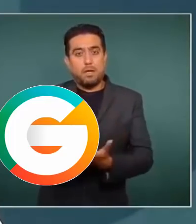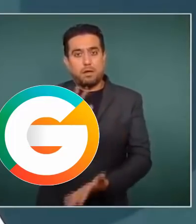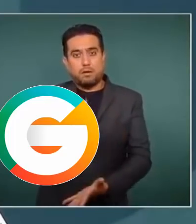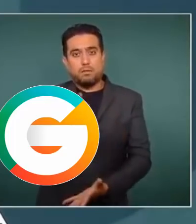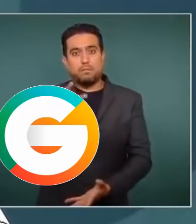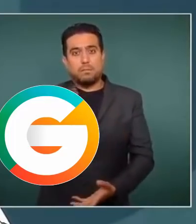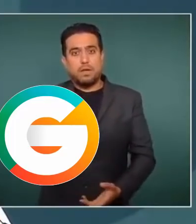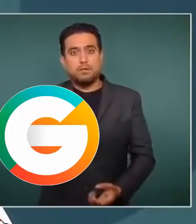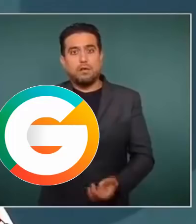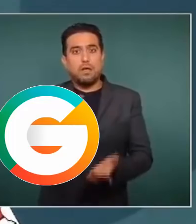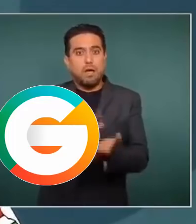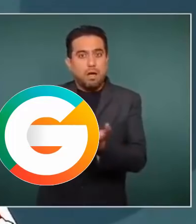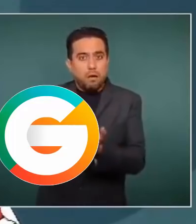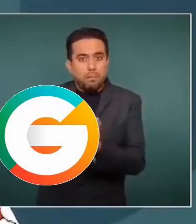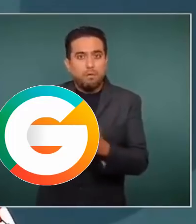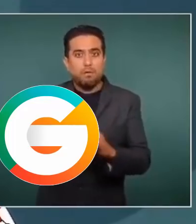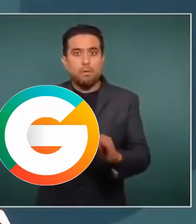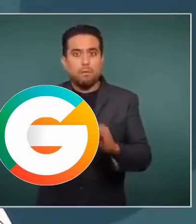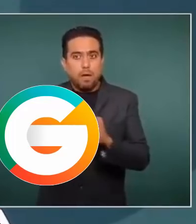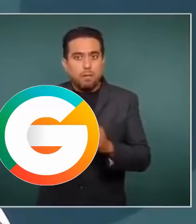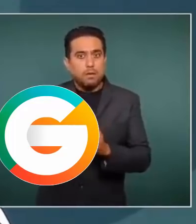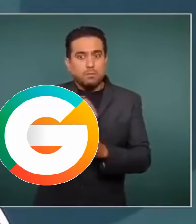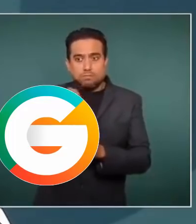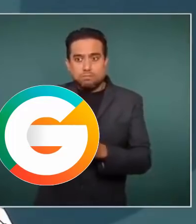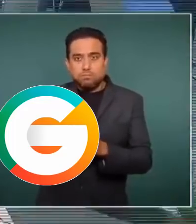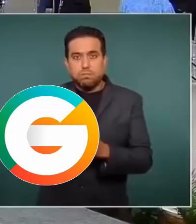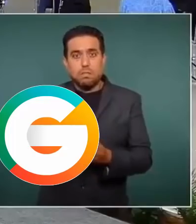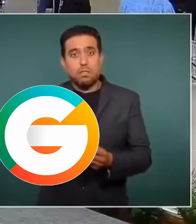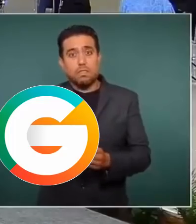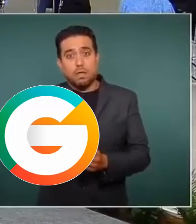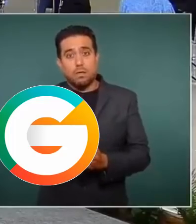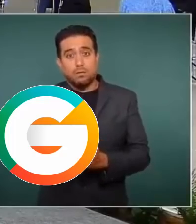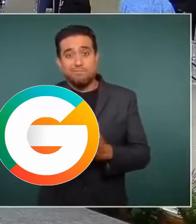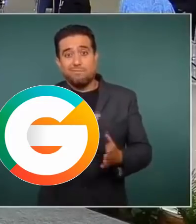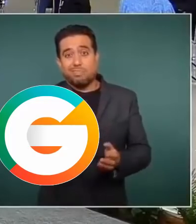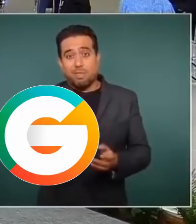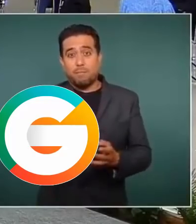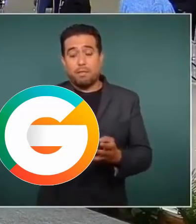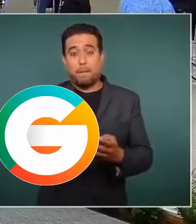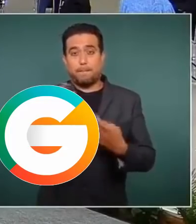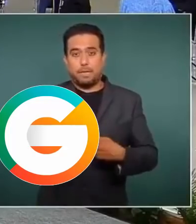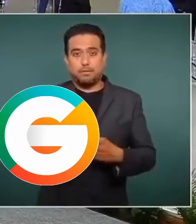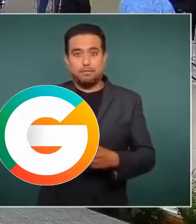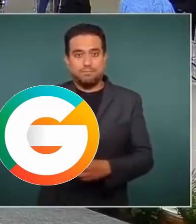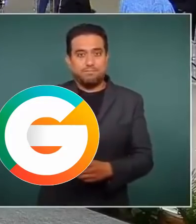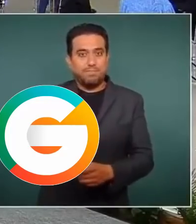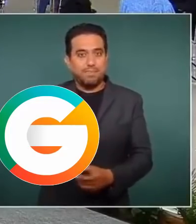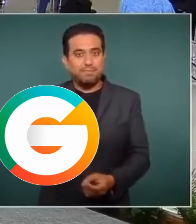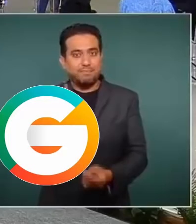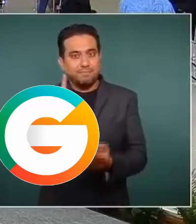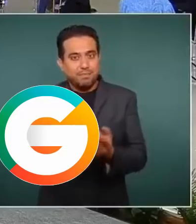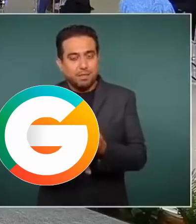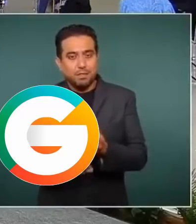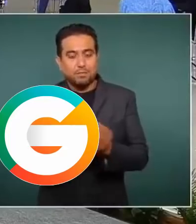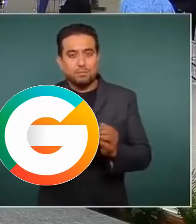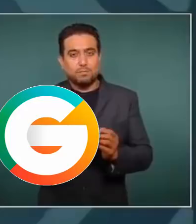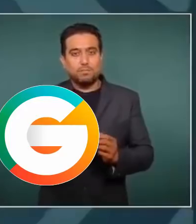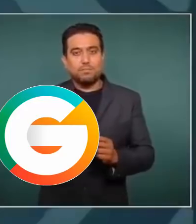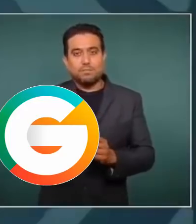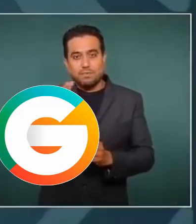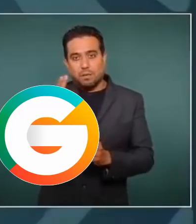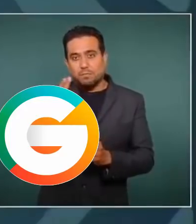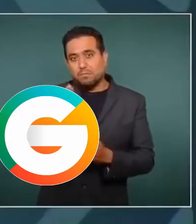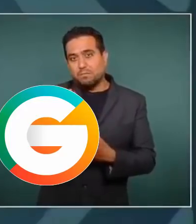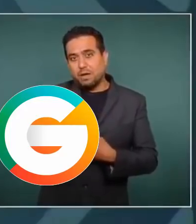Obrador, el secretario de la Defensa dijo que desde que inició la presente administración hasta mayo pasado, Guanajuato tiene el primer